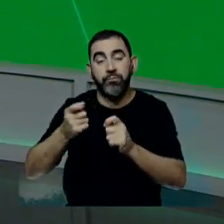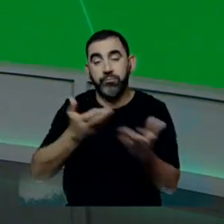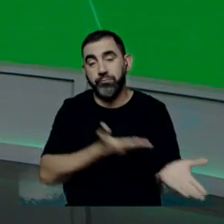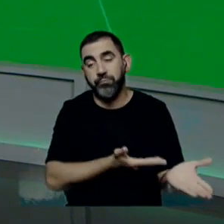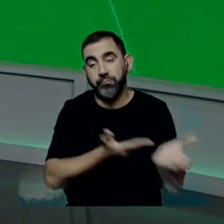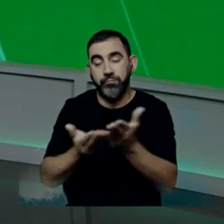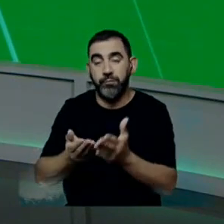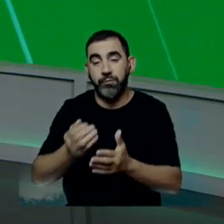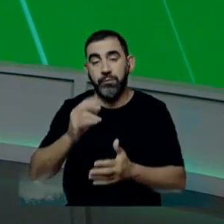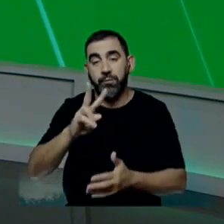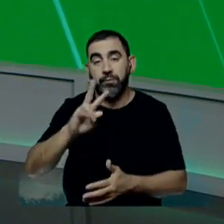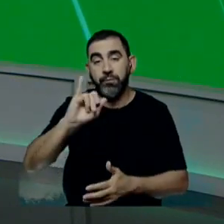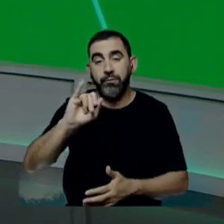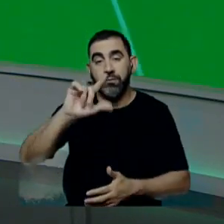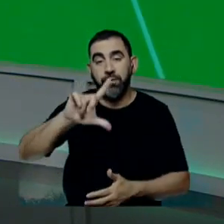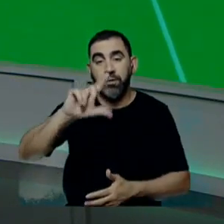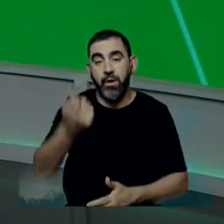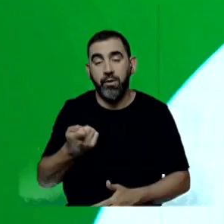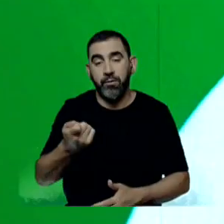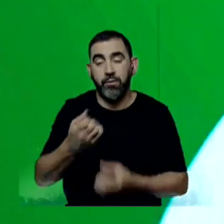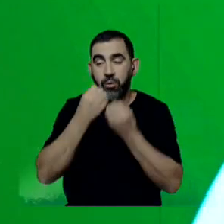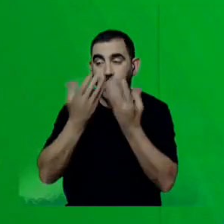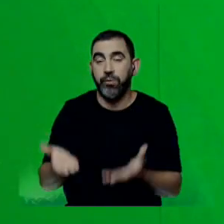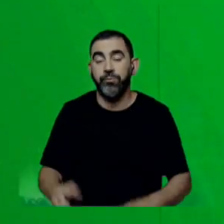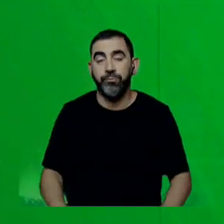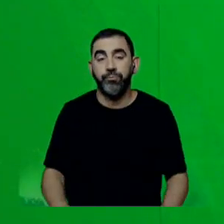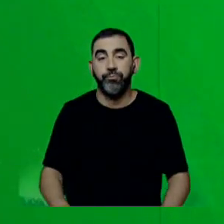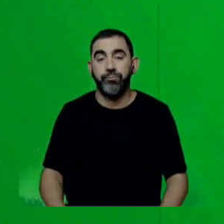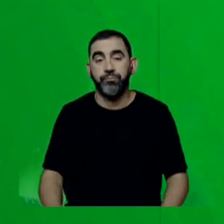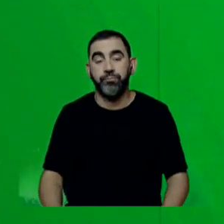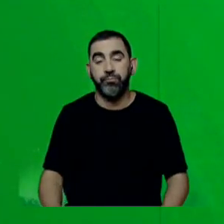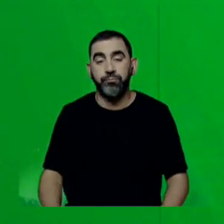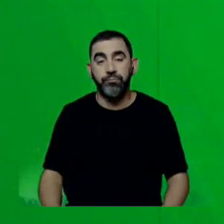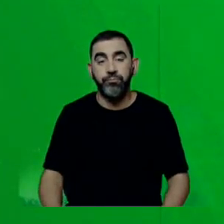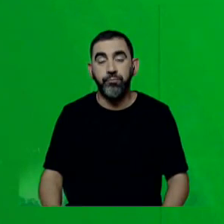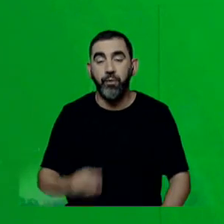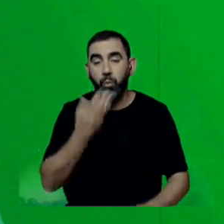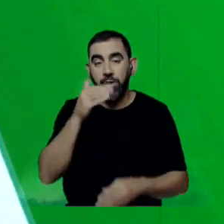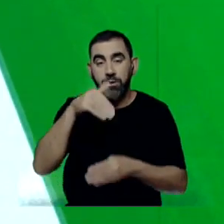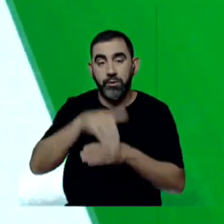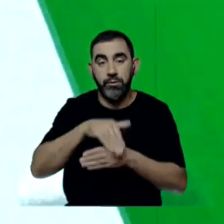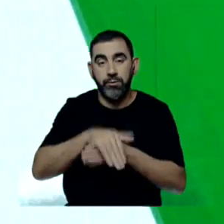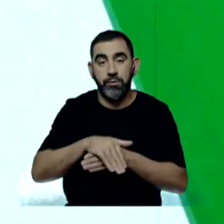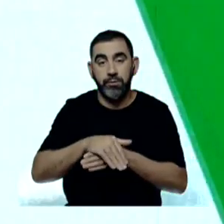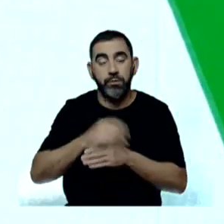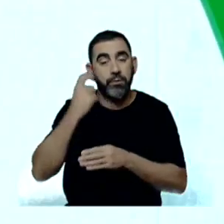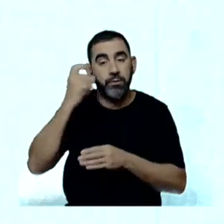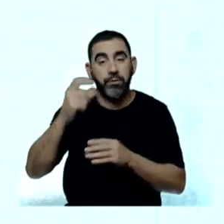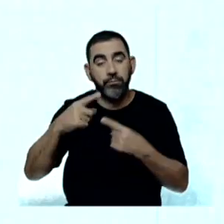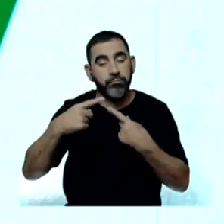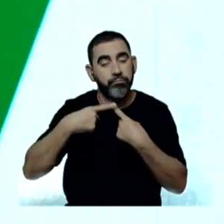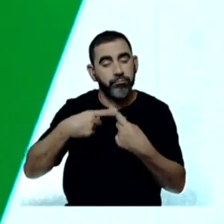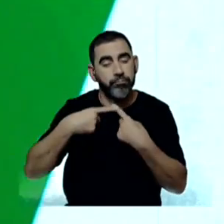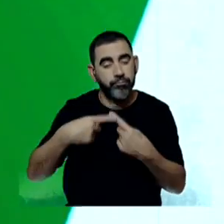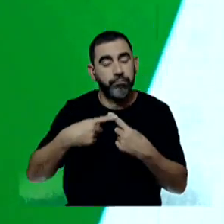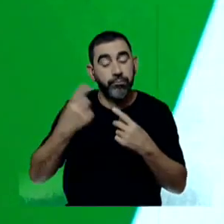estamos recibiendo a nuestro compañero Gustavo Vila. Gustavo, ¿qué tal? Buenas tardes, bienvenido. Gracias, Josema, buenas tardes. Pero mantenemos la idea de polémica. A pesar de que